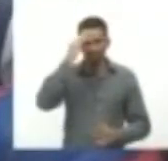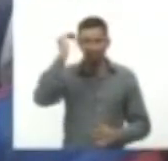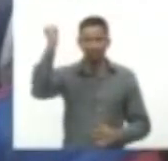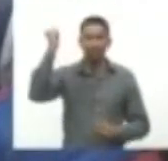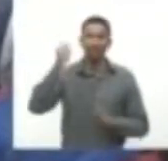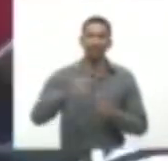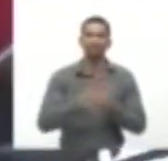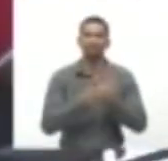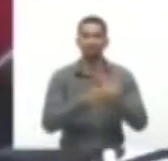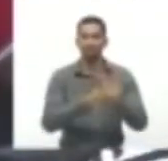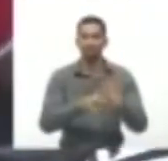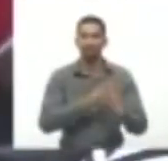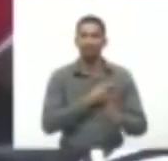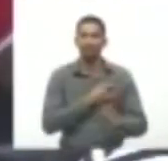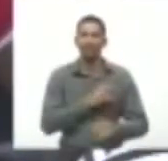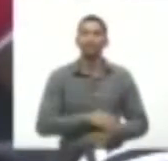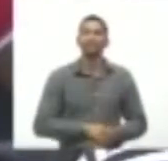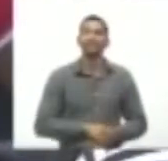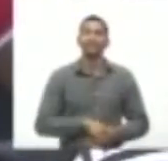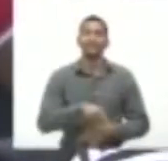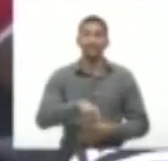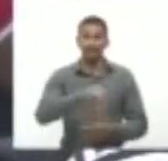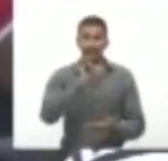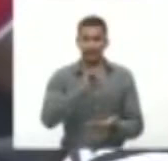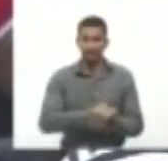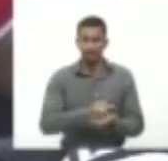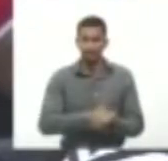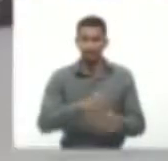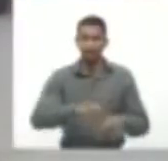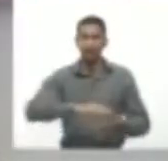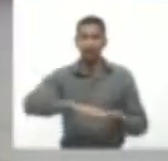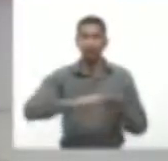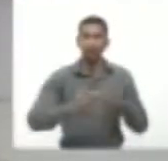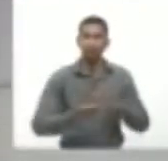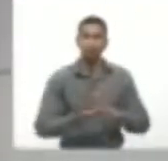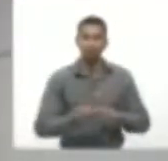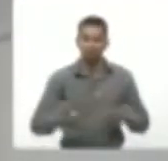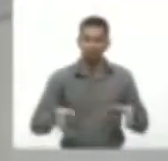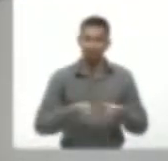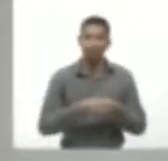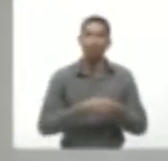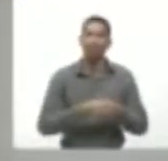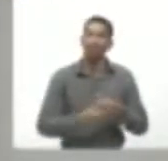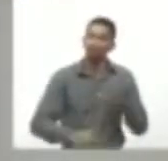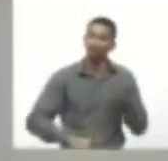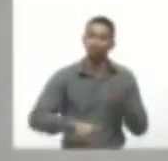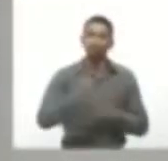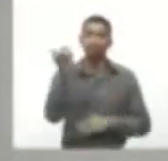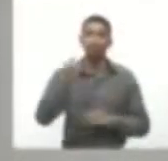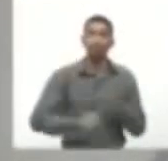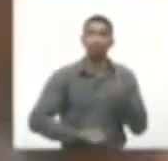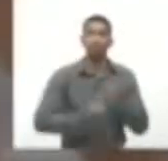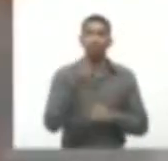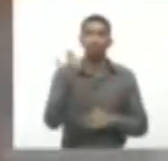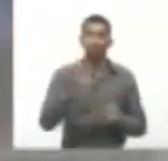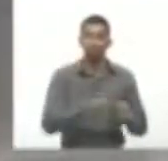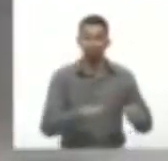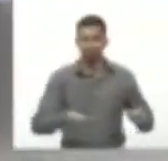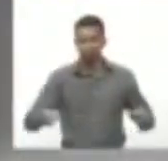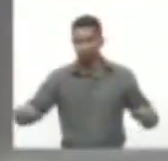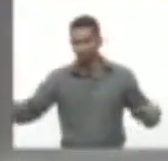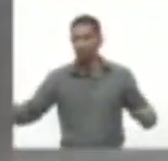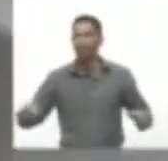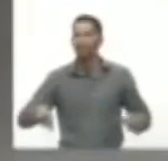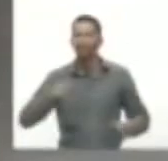de la universidad. De esta forma, la comunidad unilibrista da inicio a un nuevo periodo académico, reforzando su compromiso con la